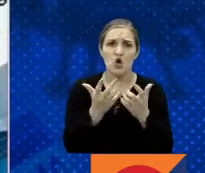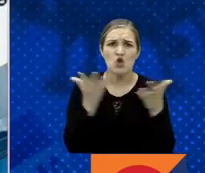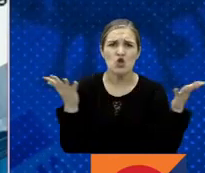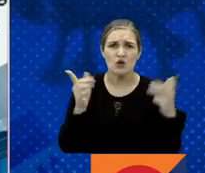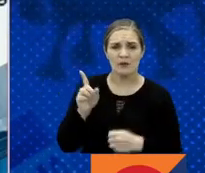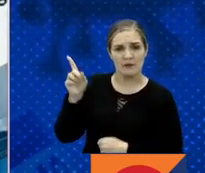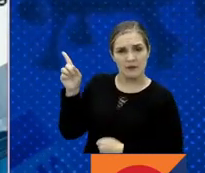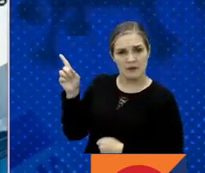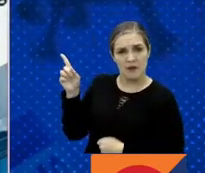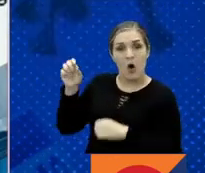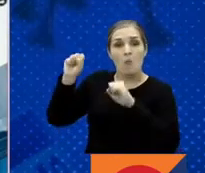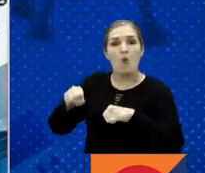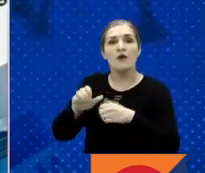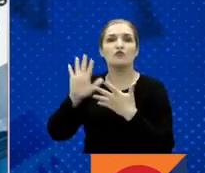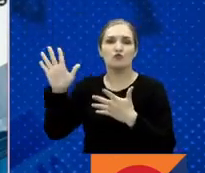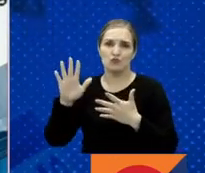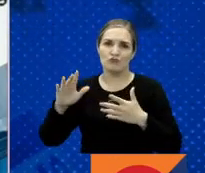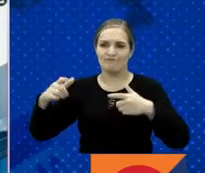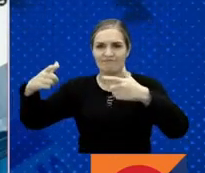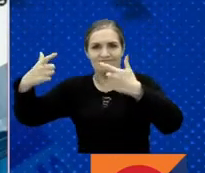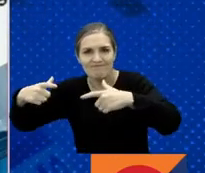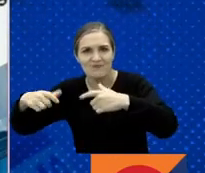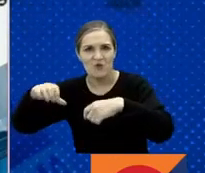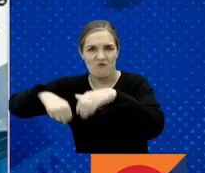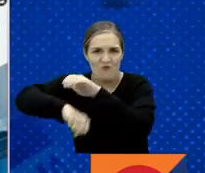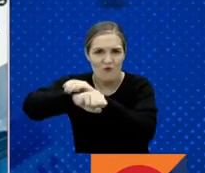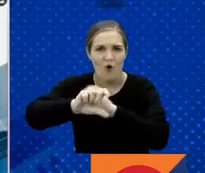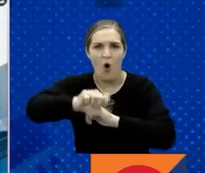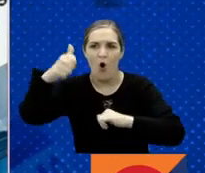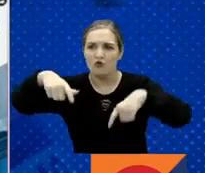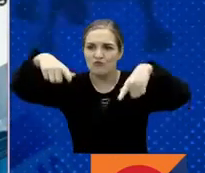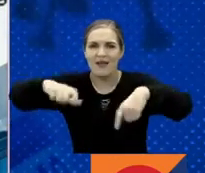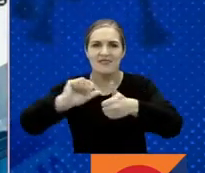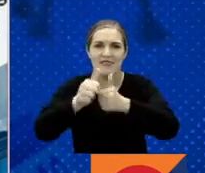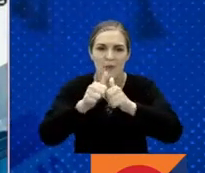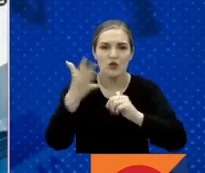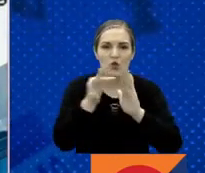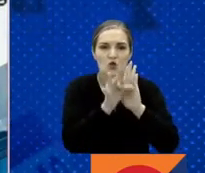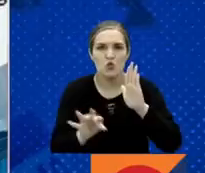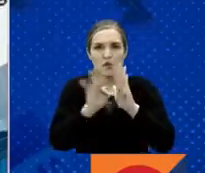Cañizales, Coliseo Tibabuyes, Coliseo Molinos y Coliseo El Tunal.